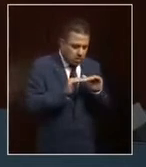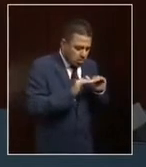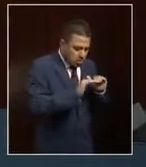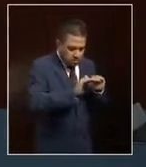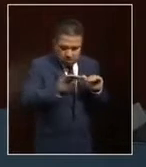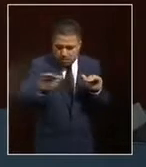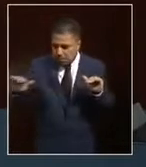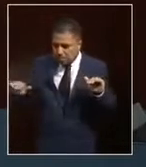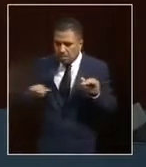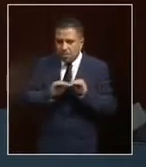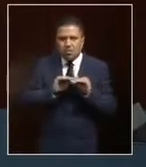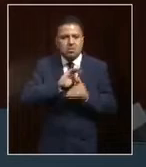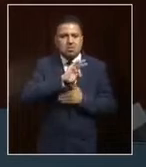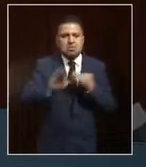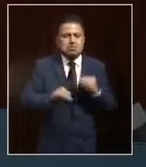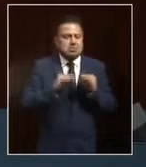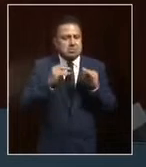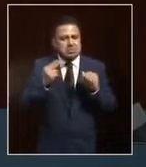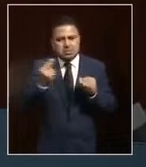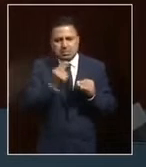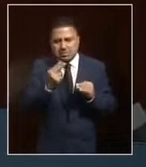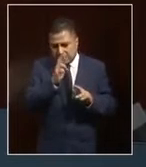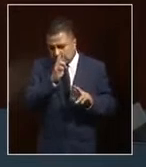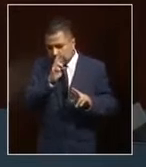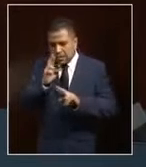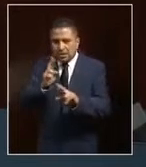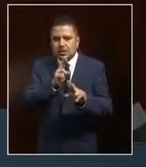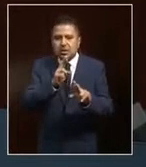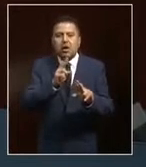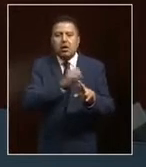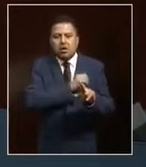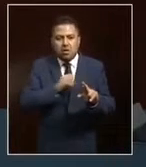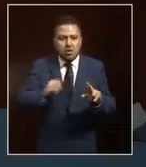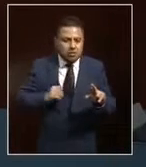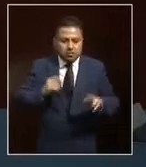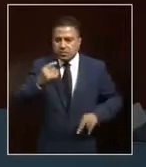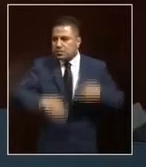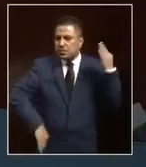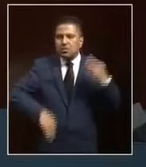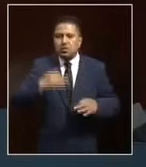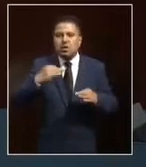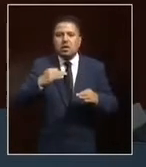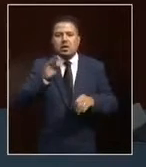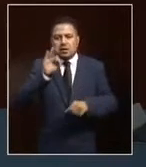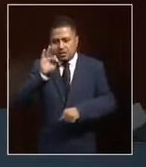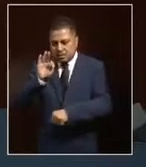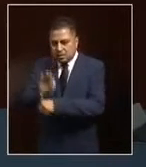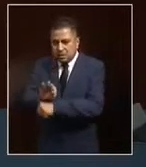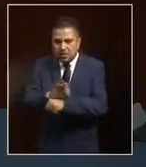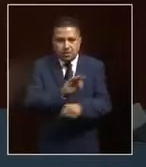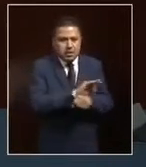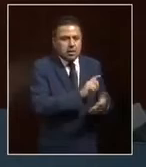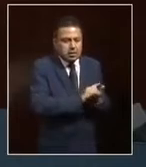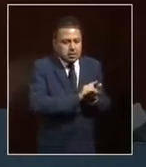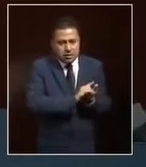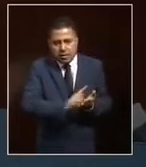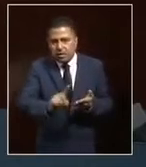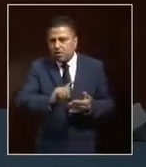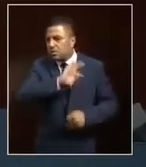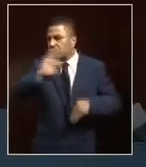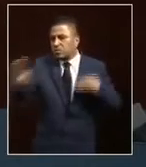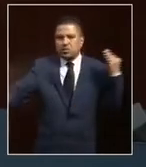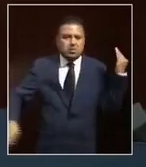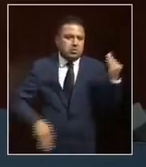todos merecemos el mismo respeto y es la obligación de los jueces defender los derechos de